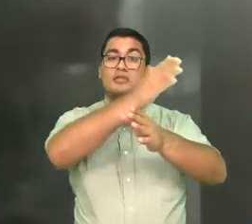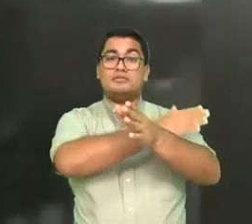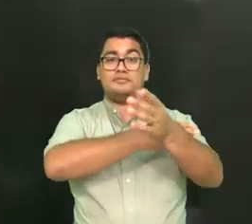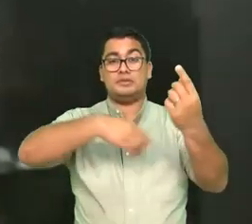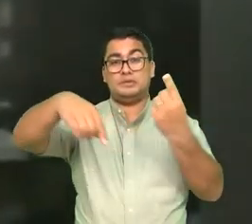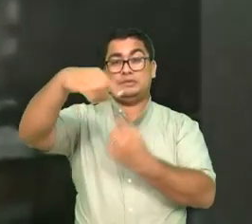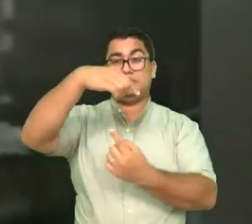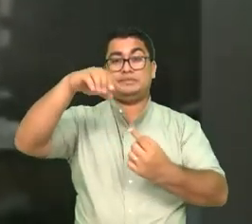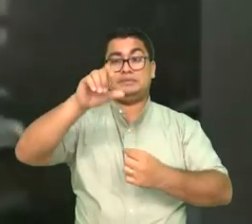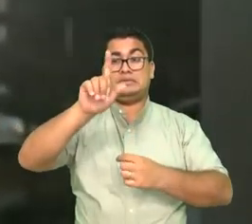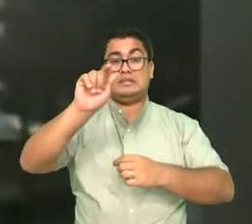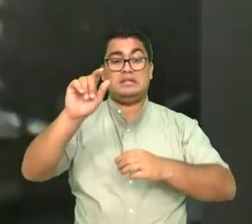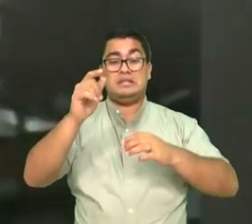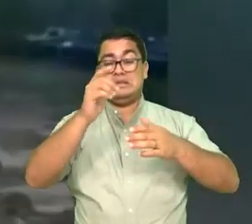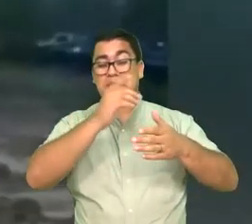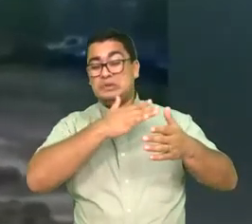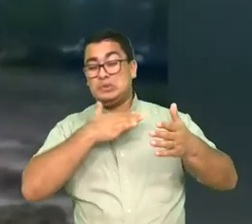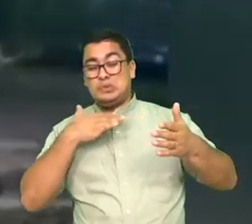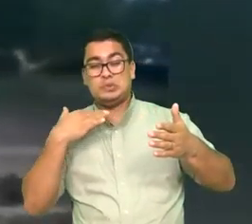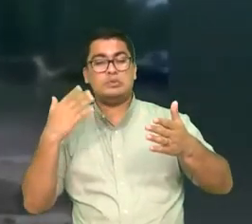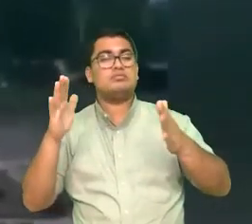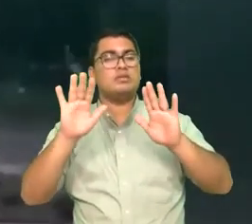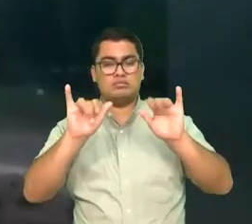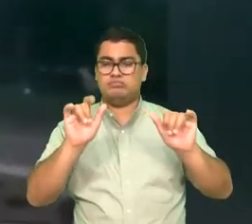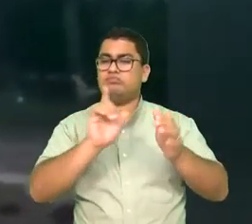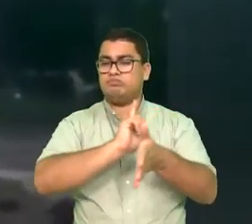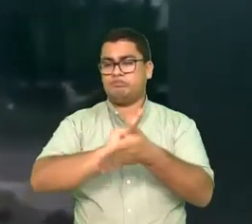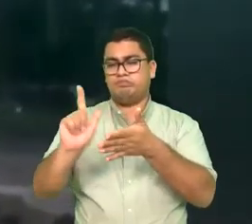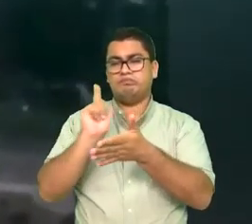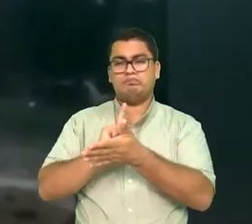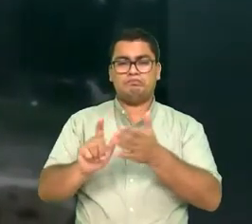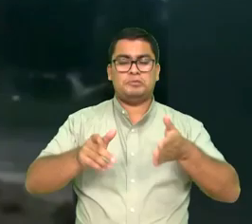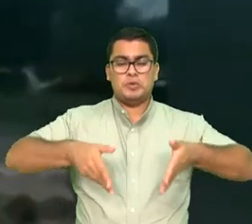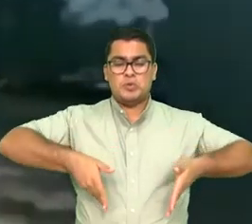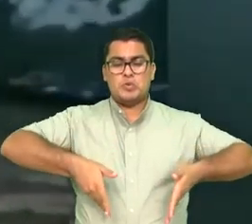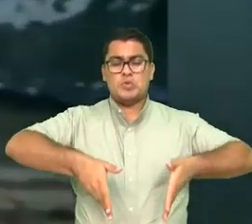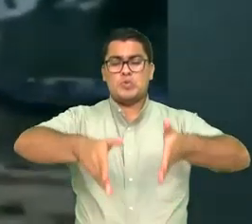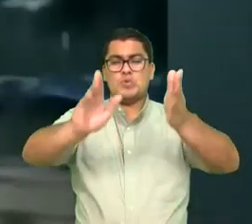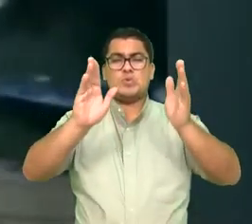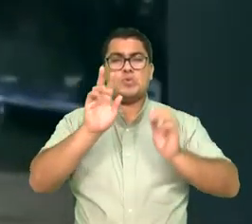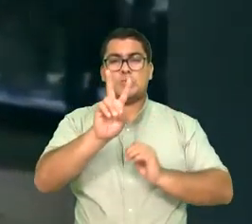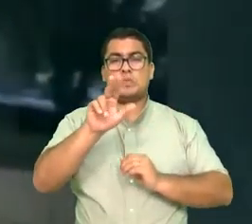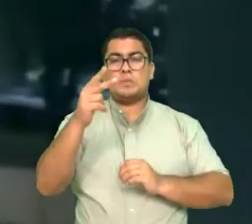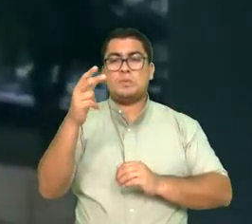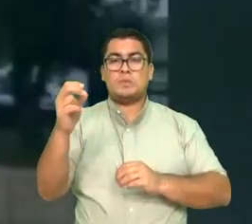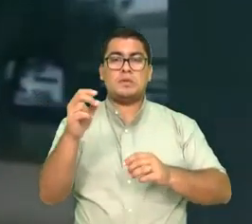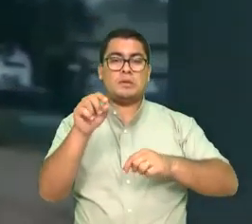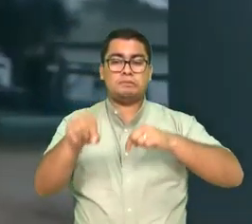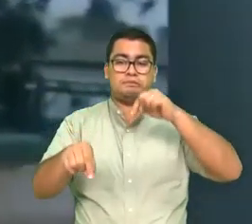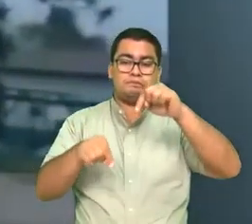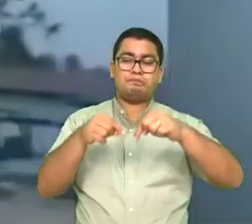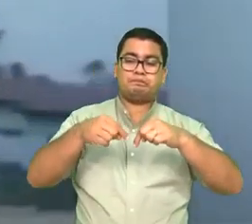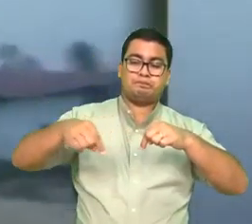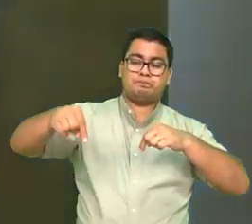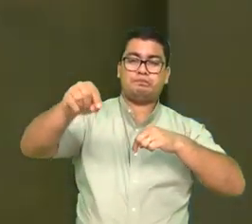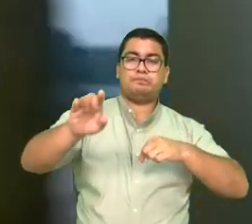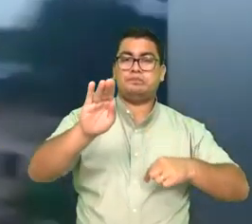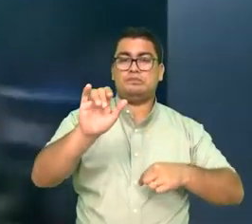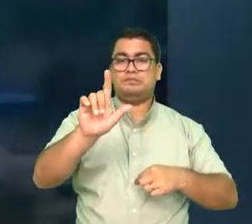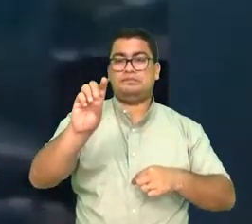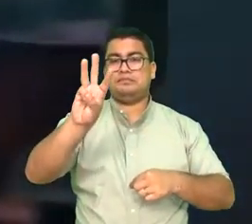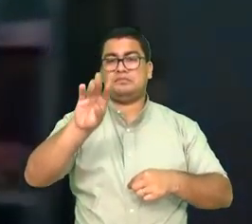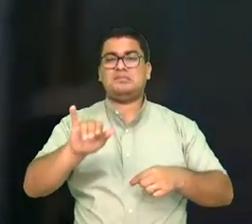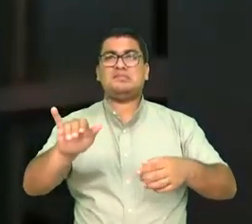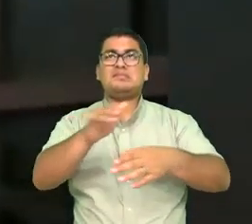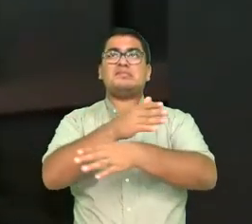ETA, permitiendo así la transitividad en más de 280 kilómetros hacia Bilwi y otras comunidades